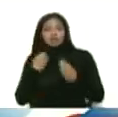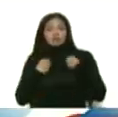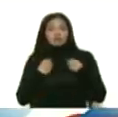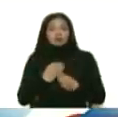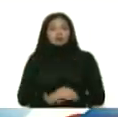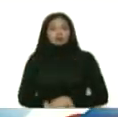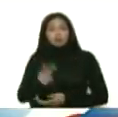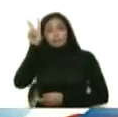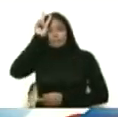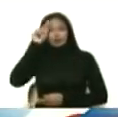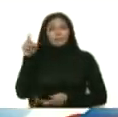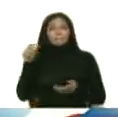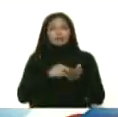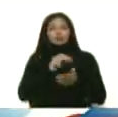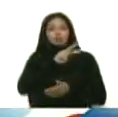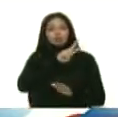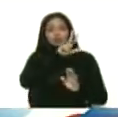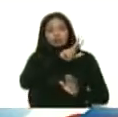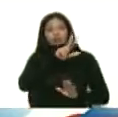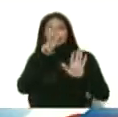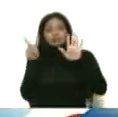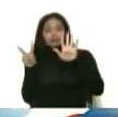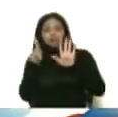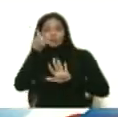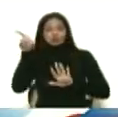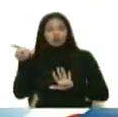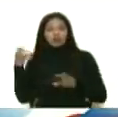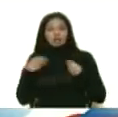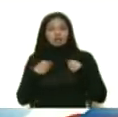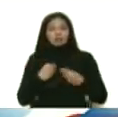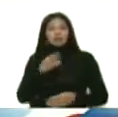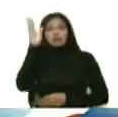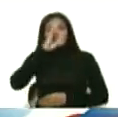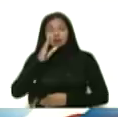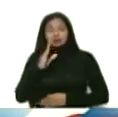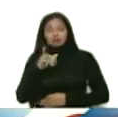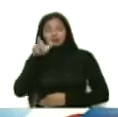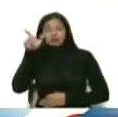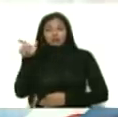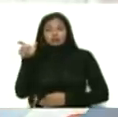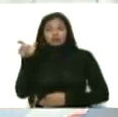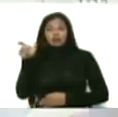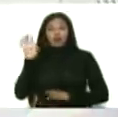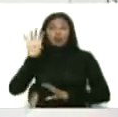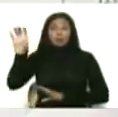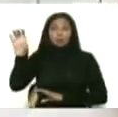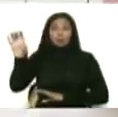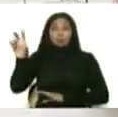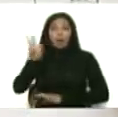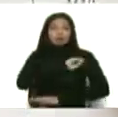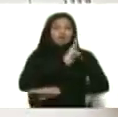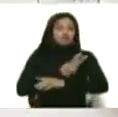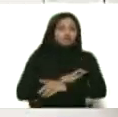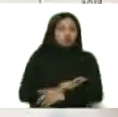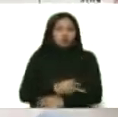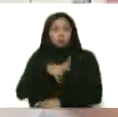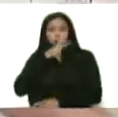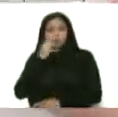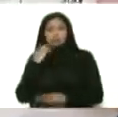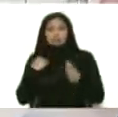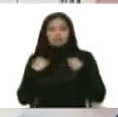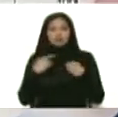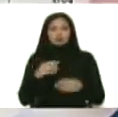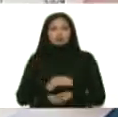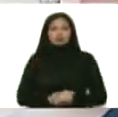Perú, 1.237 por millón de habitantes. Y Brasil, que es un caso dantesco, trágico,